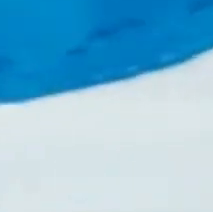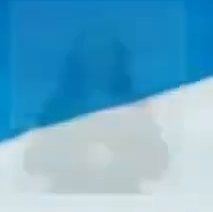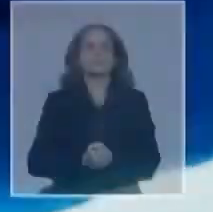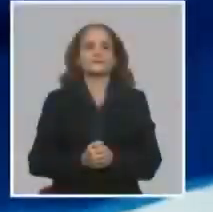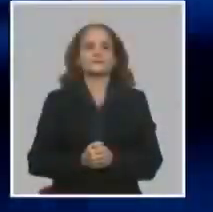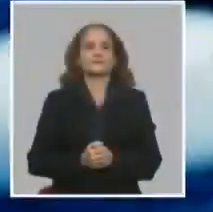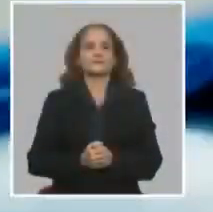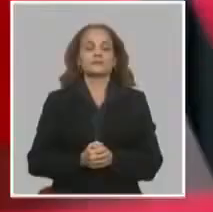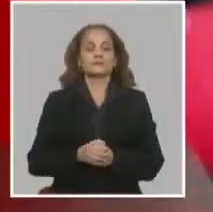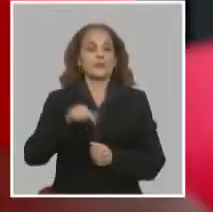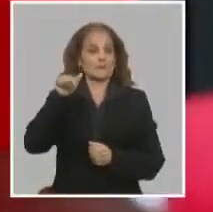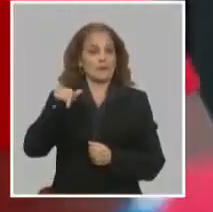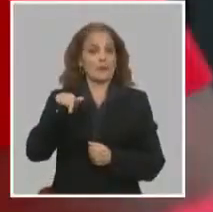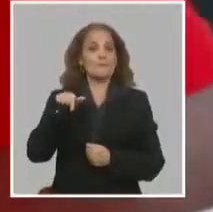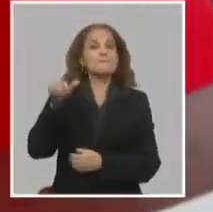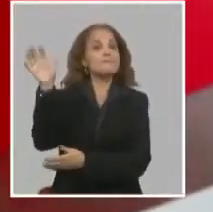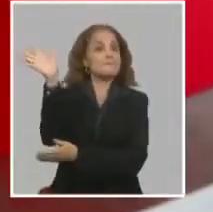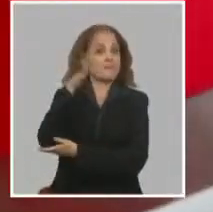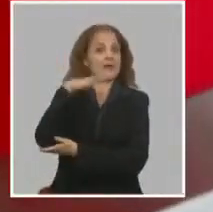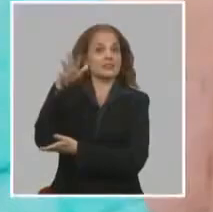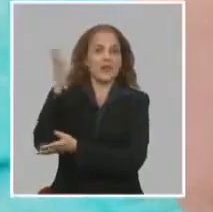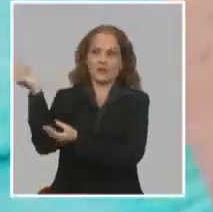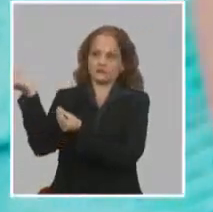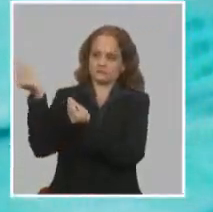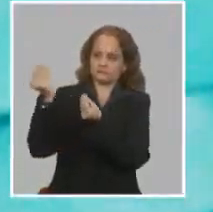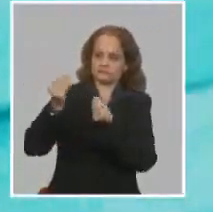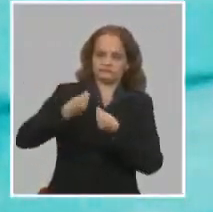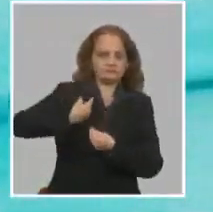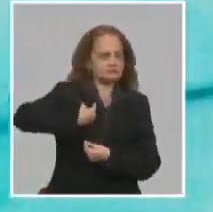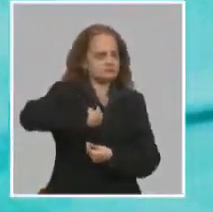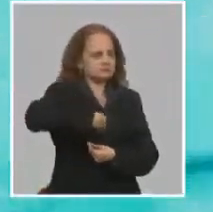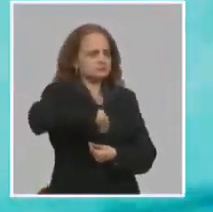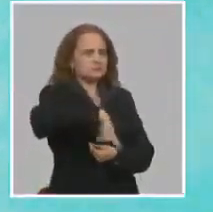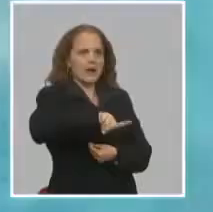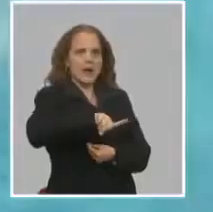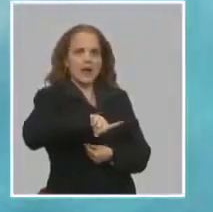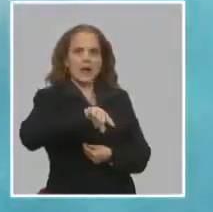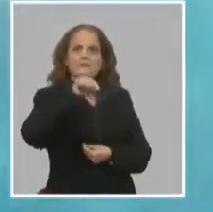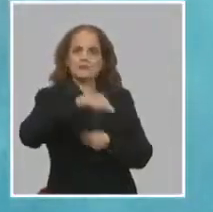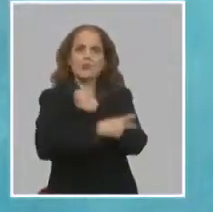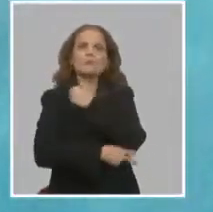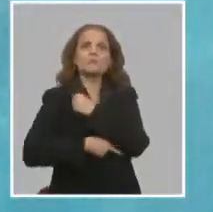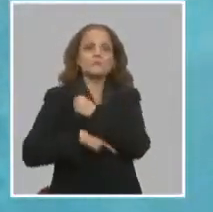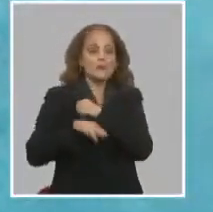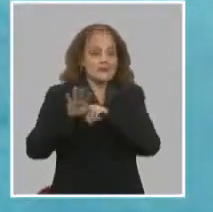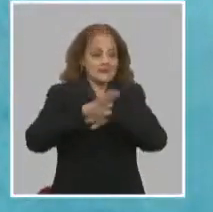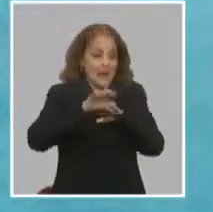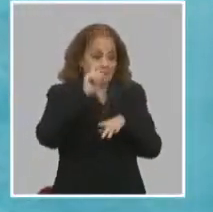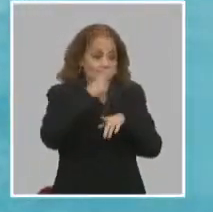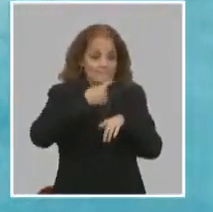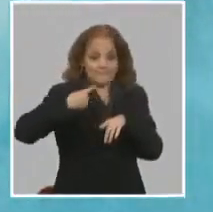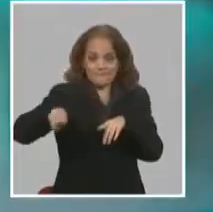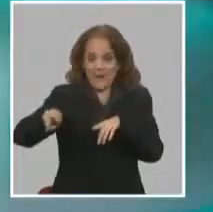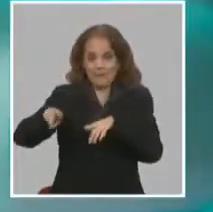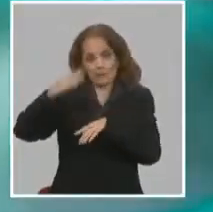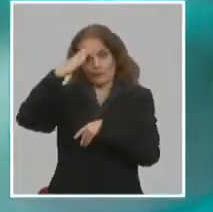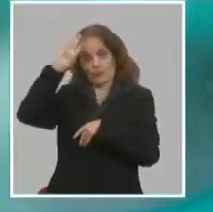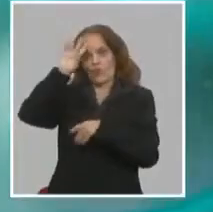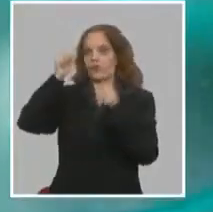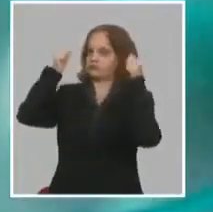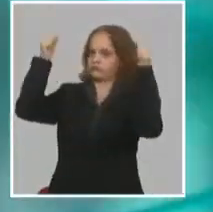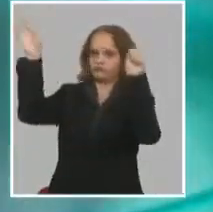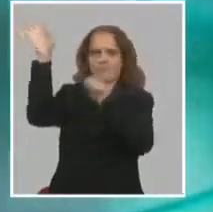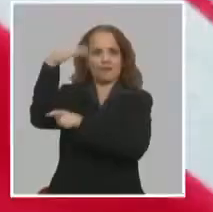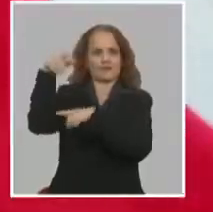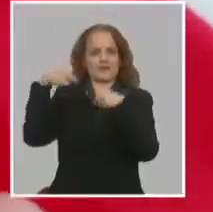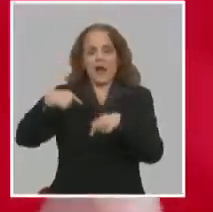Esta bandera la trajimos con nosotros y fue la que nos acompañó también al arribo a la patria, la que queremos en estos momentos regalarle al pueblo